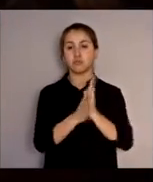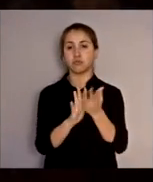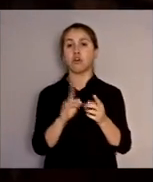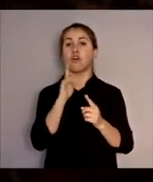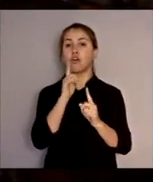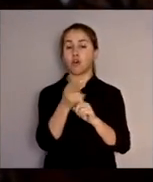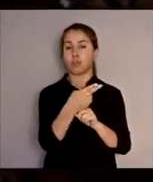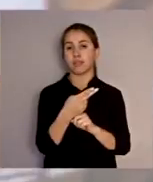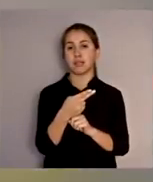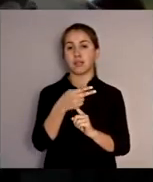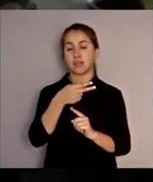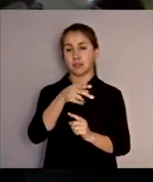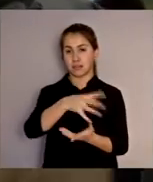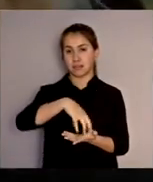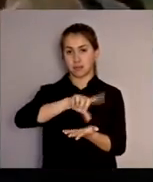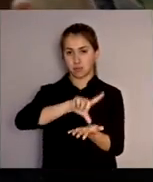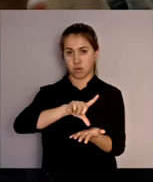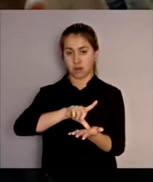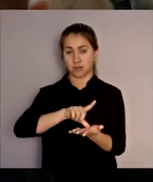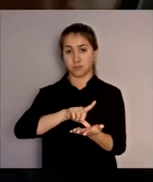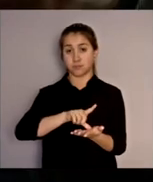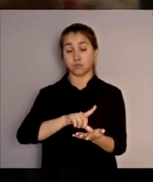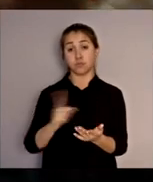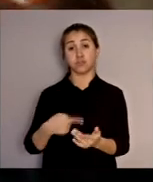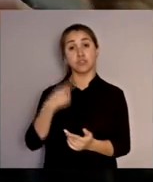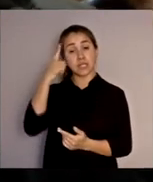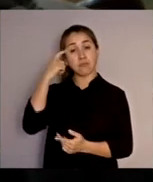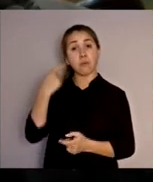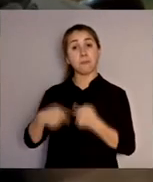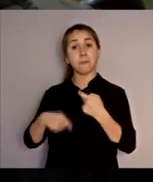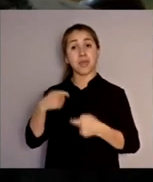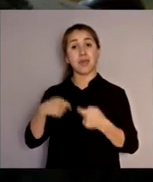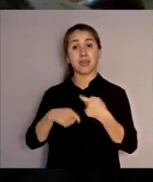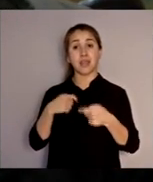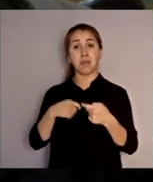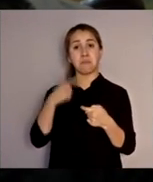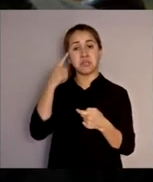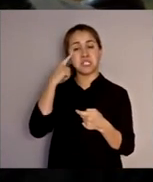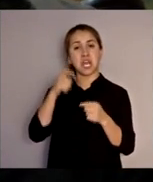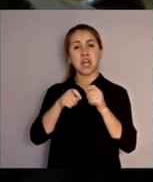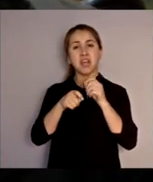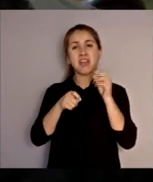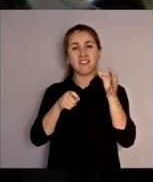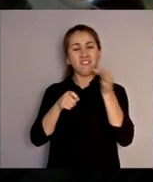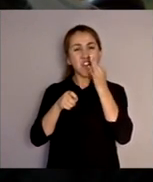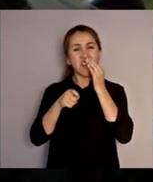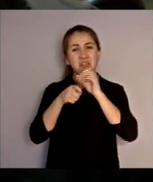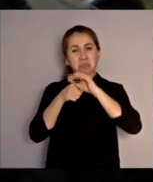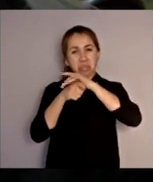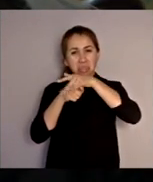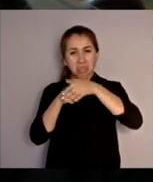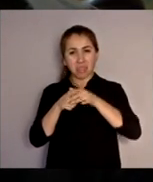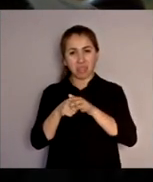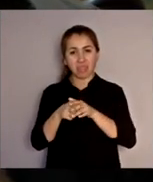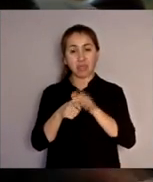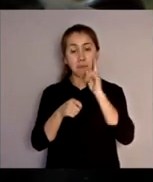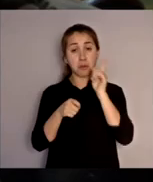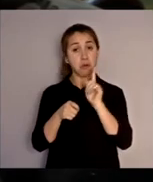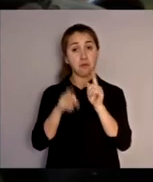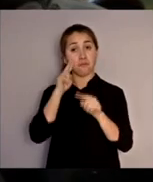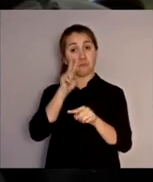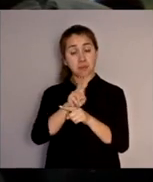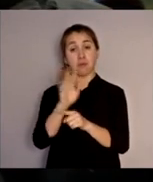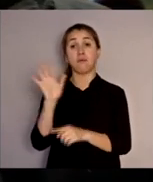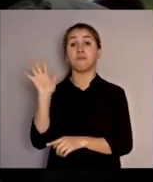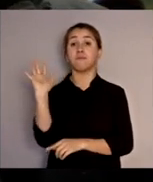todos los hoteles Huilo Huilo. Nosotros creíamos que la piedra se iba a llenar de musgo. Y en realidad lo que observamos fue de que el bosque,